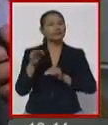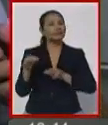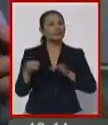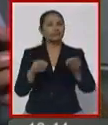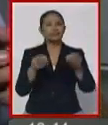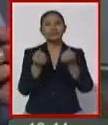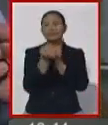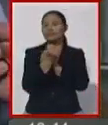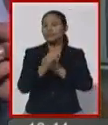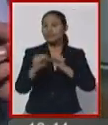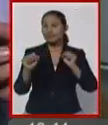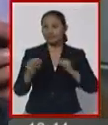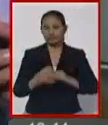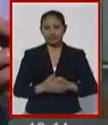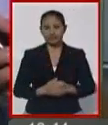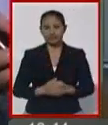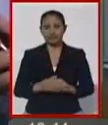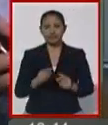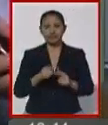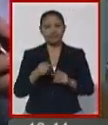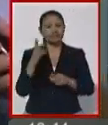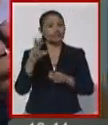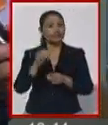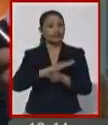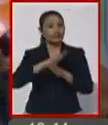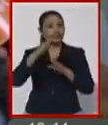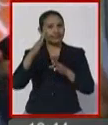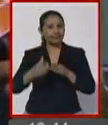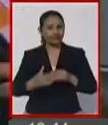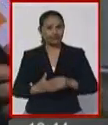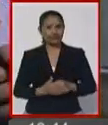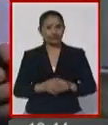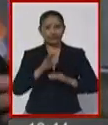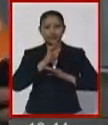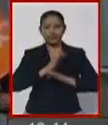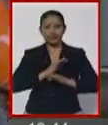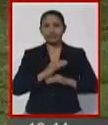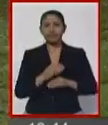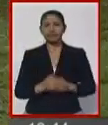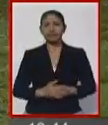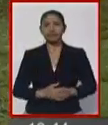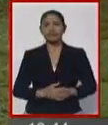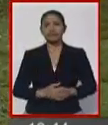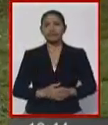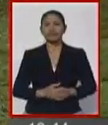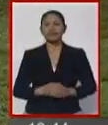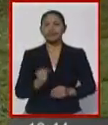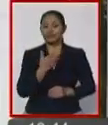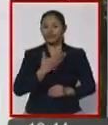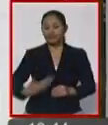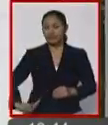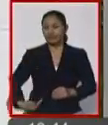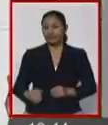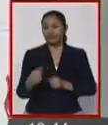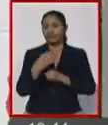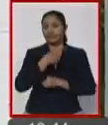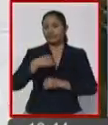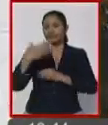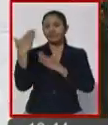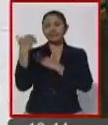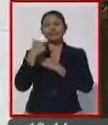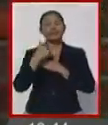Pero si hubiera habido forma, lo haría. Además, no está terminado. Hombre, tranquilo, va a ir bien. Además, el presidente del Club Real Santa Cruz